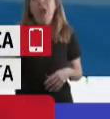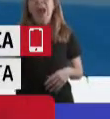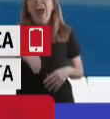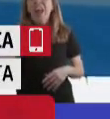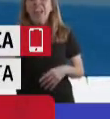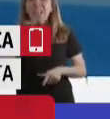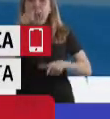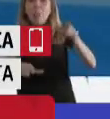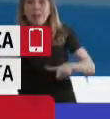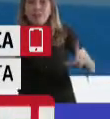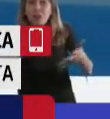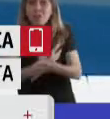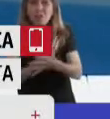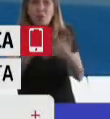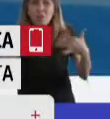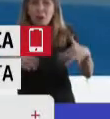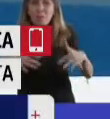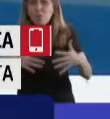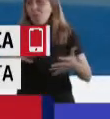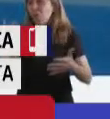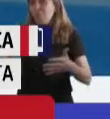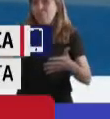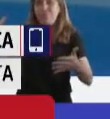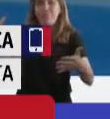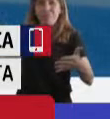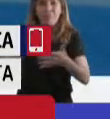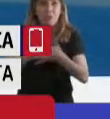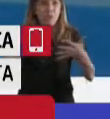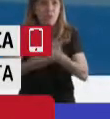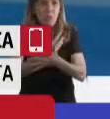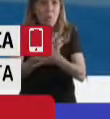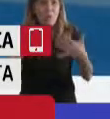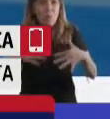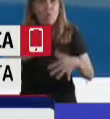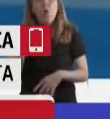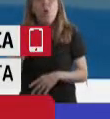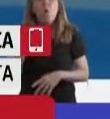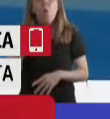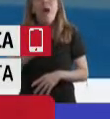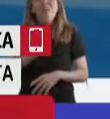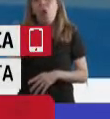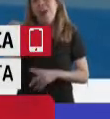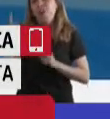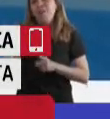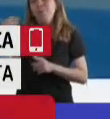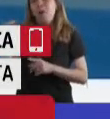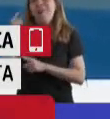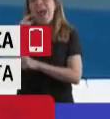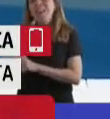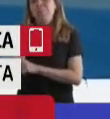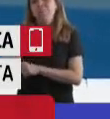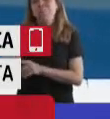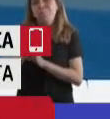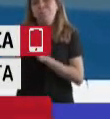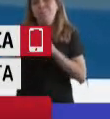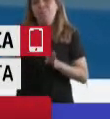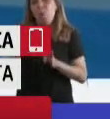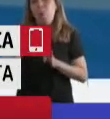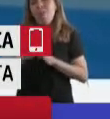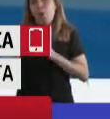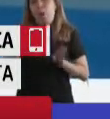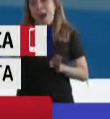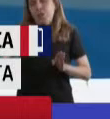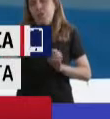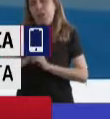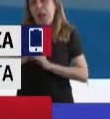jefe médico a la presidencia. Uh-huh. Claro, exacto. Porque la verdad, sea dicha,